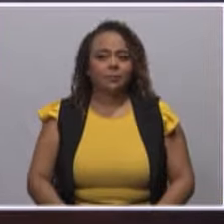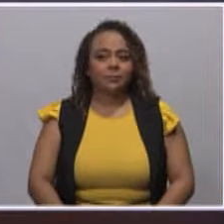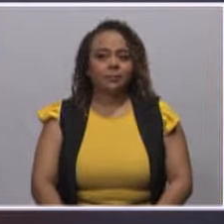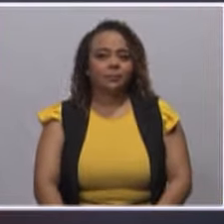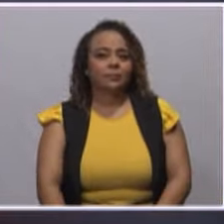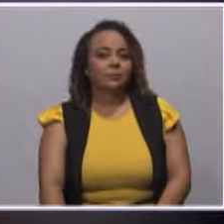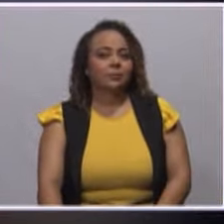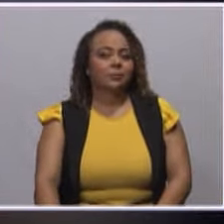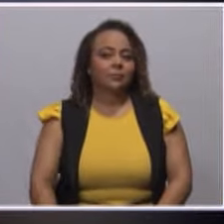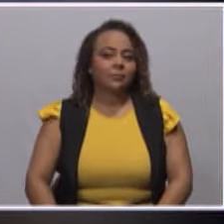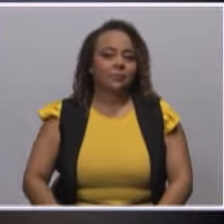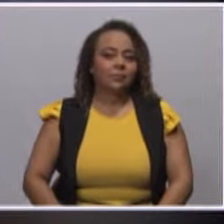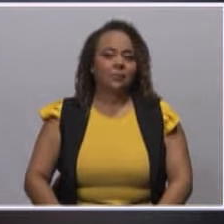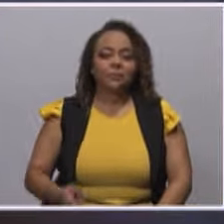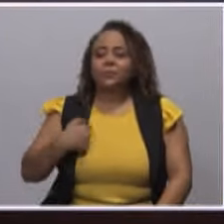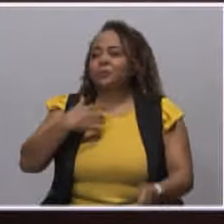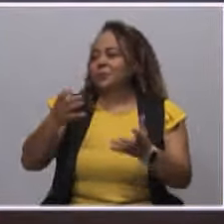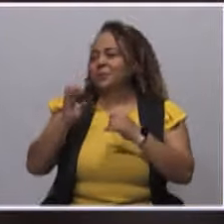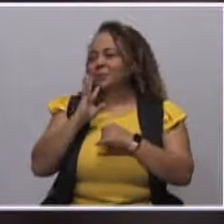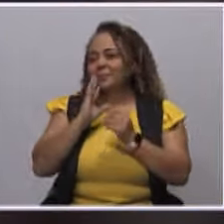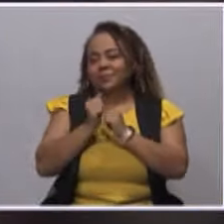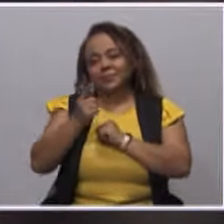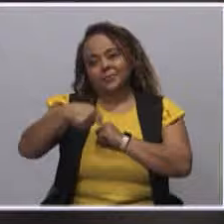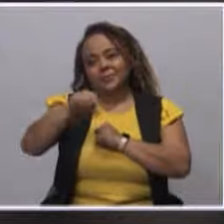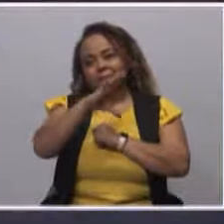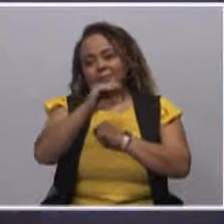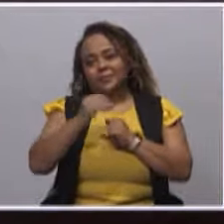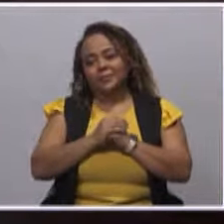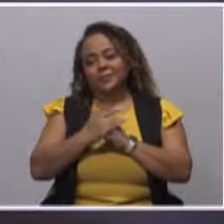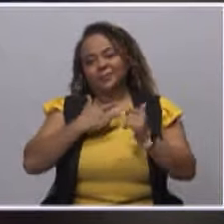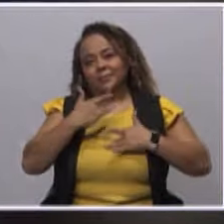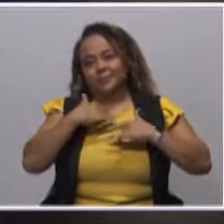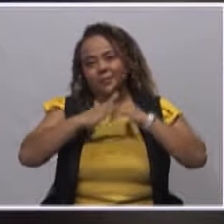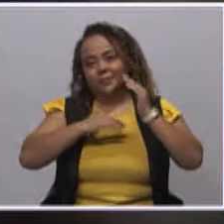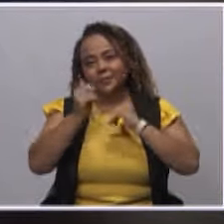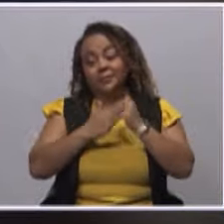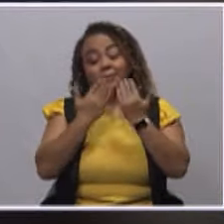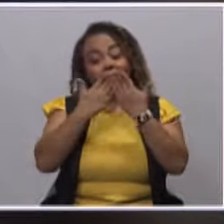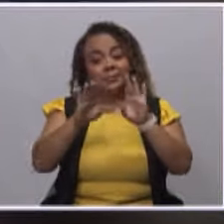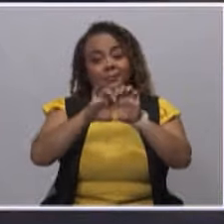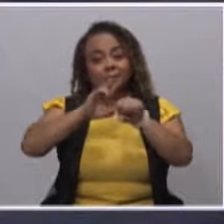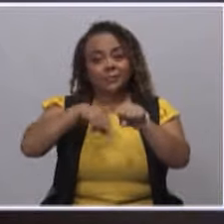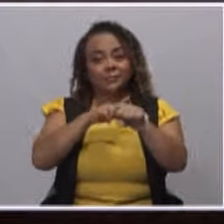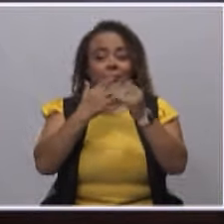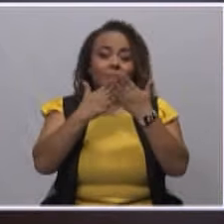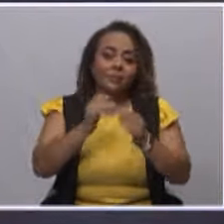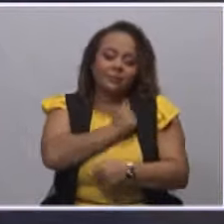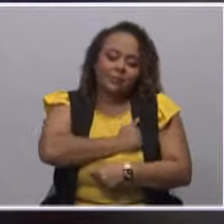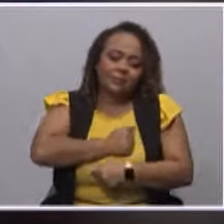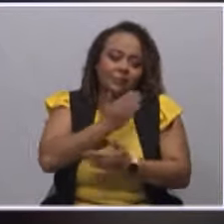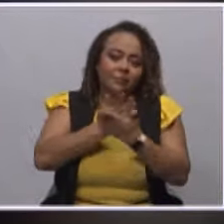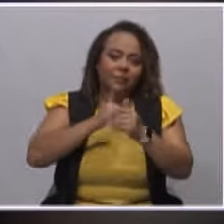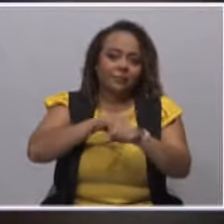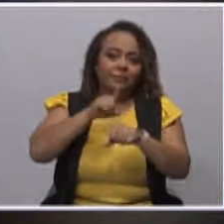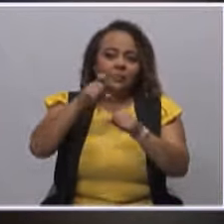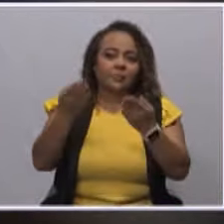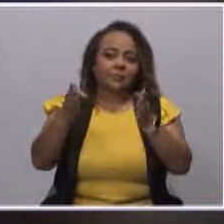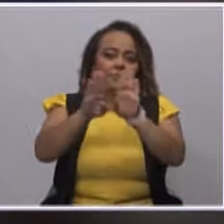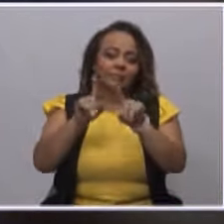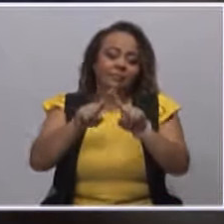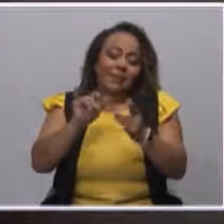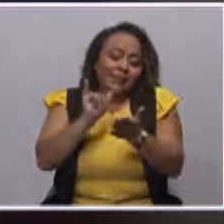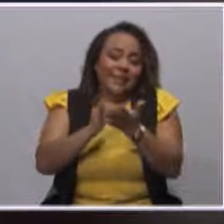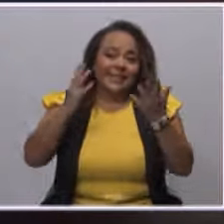cualquiera era charlar con ustedes y bueno se queden cómodos las puertas de la selección están abiertas Disculpen si en un momento tenemos que cerrar Pero esto es